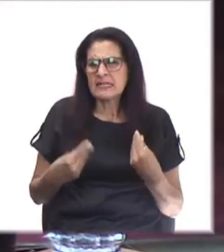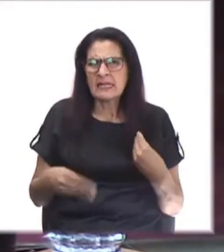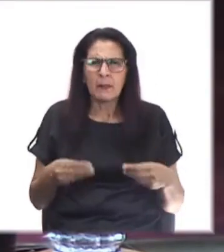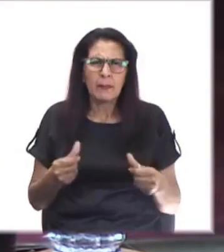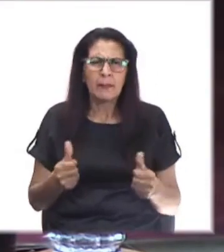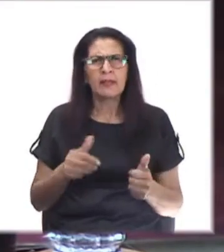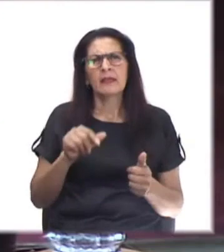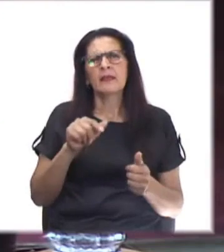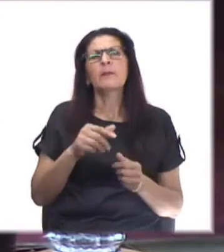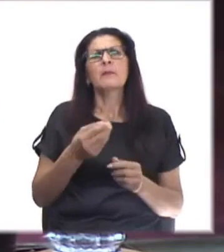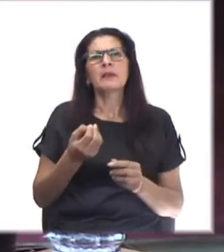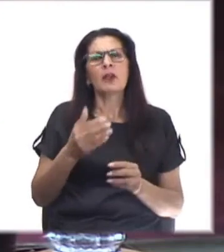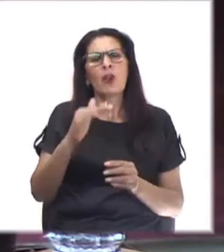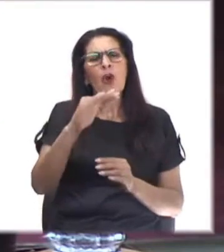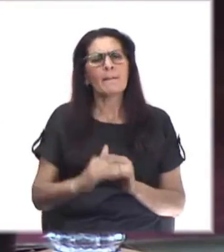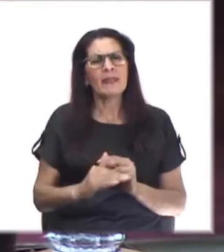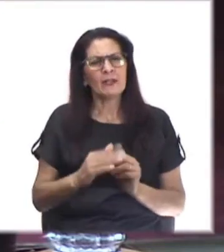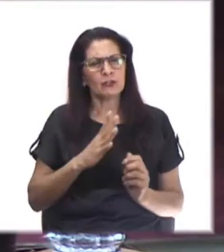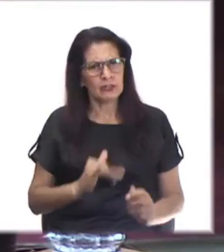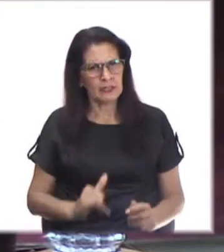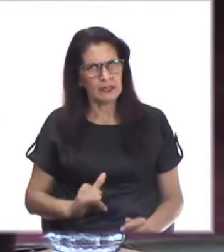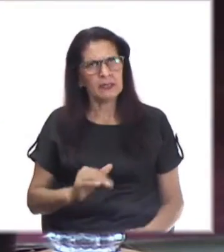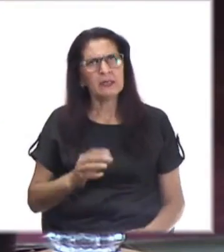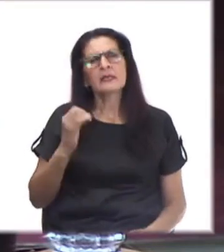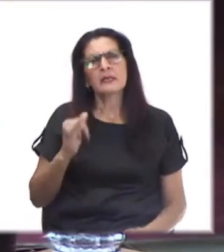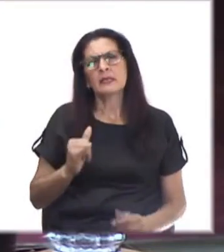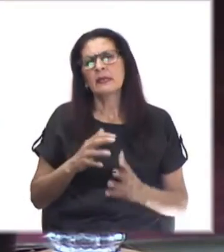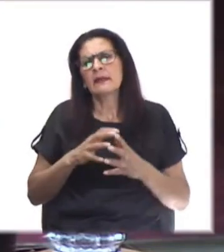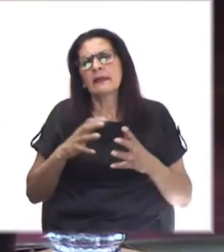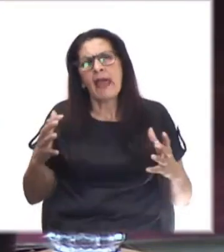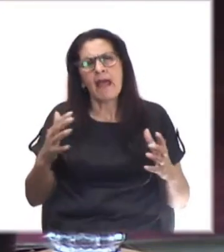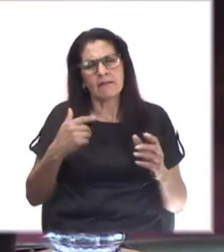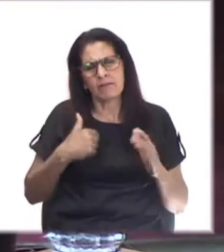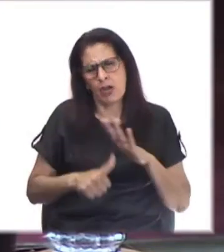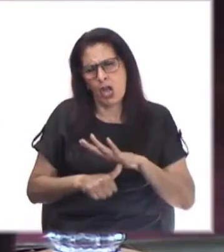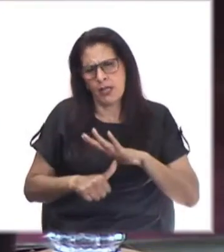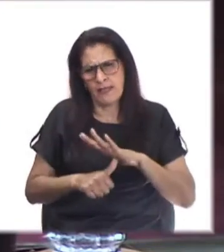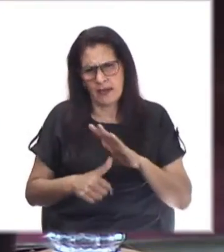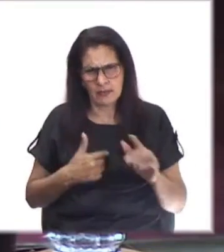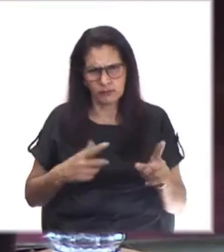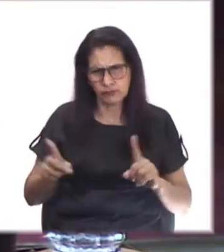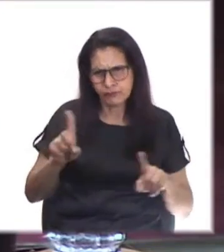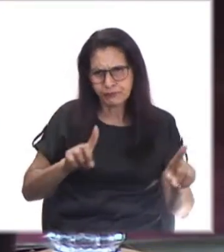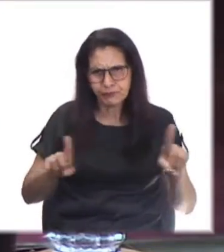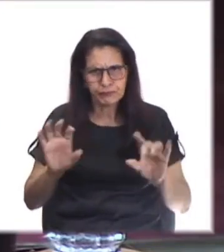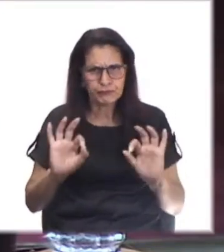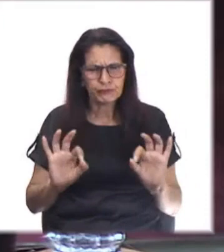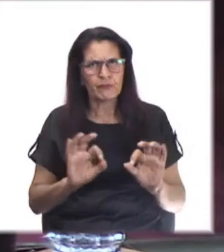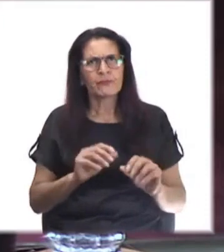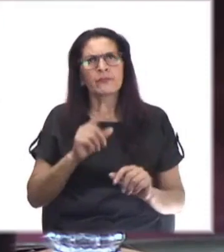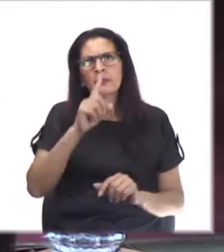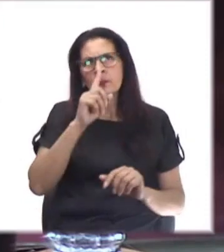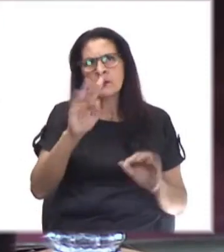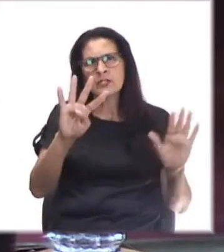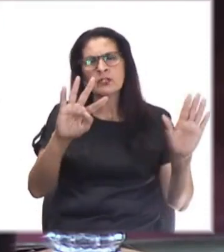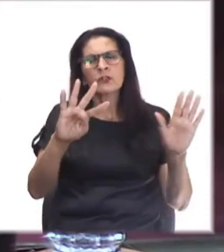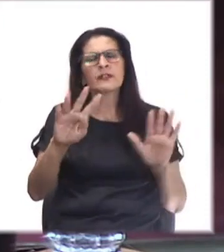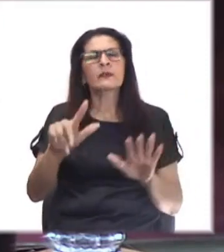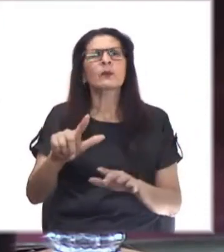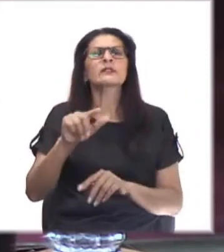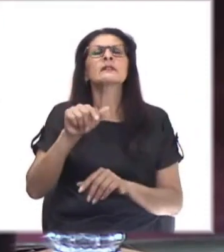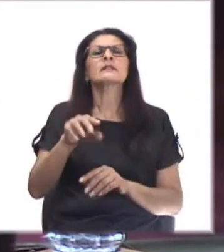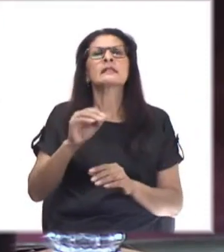menos tenían y también su enorme liderazgo. En 1994 es designado presidente del